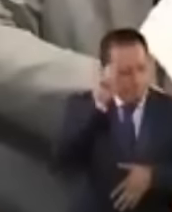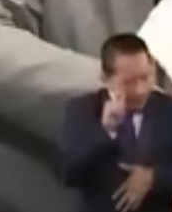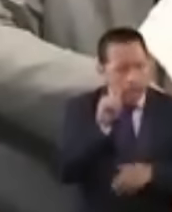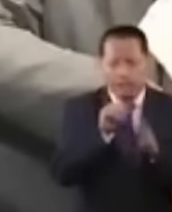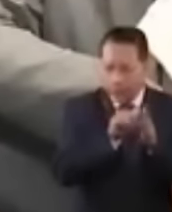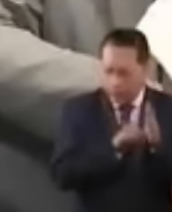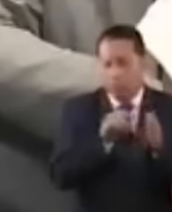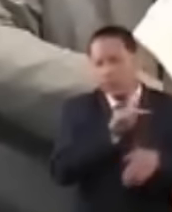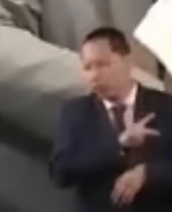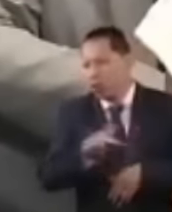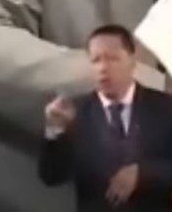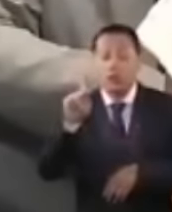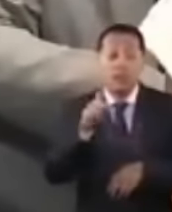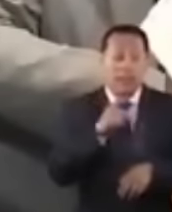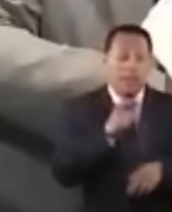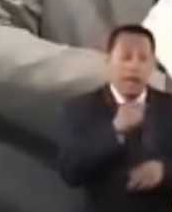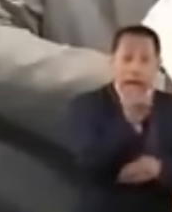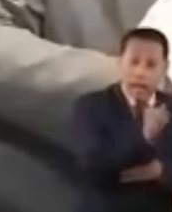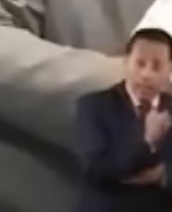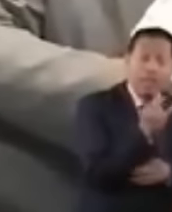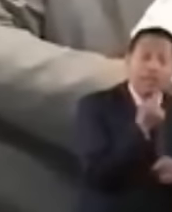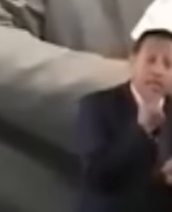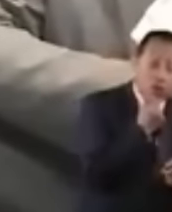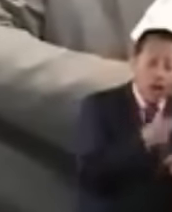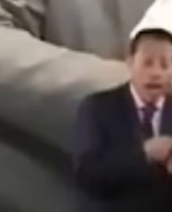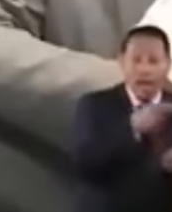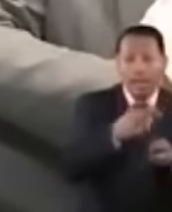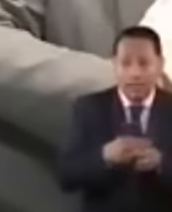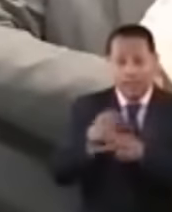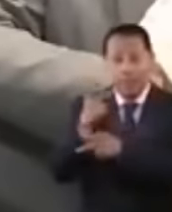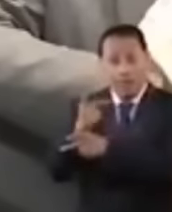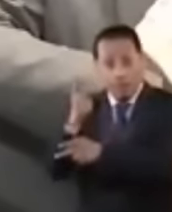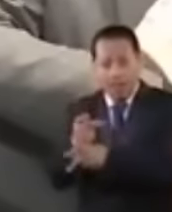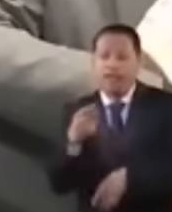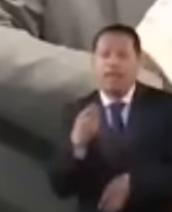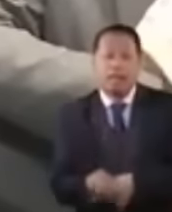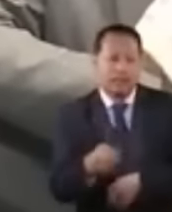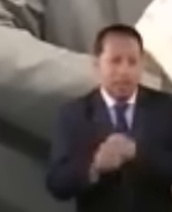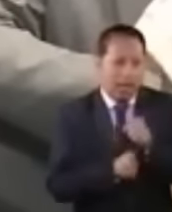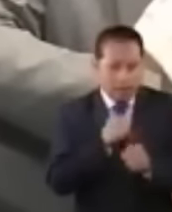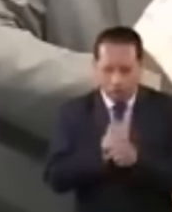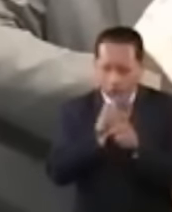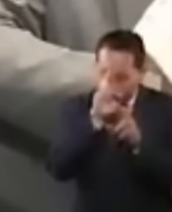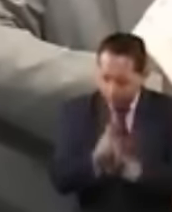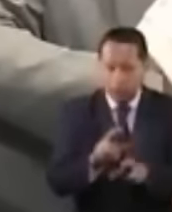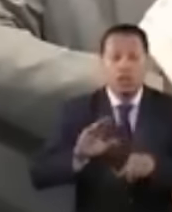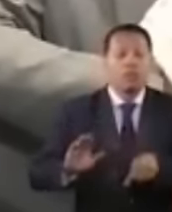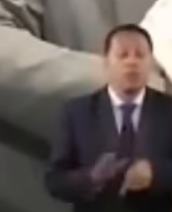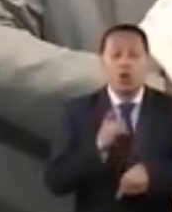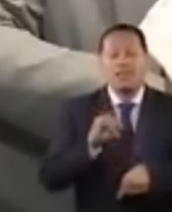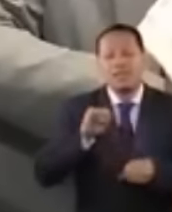desde preescolar hasta la preparatoria. Este año lo vamos a honrar, porque nosotros sí entendemos lo que es